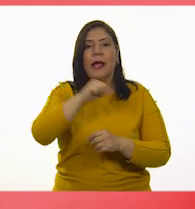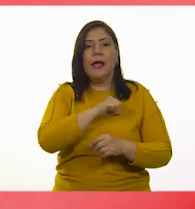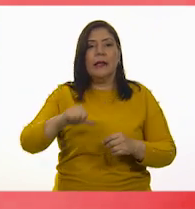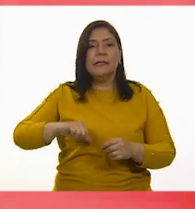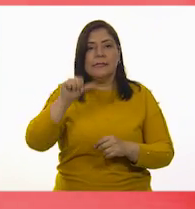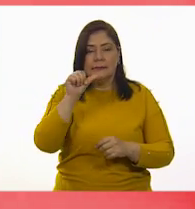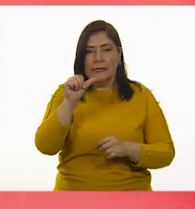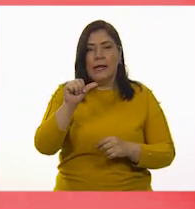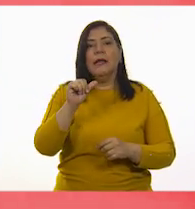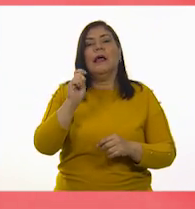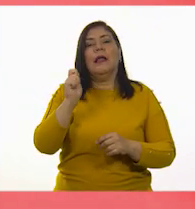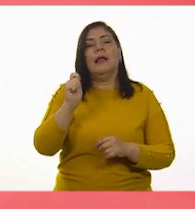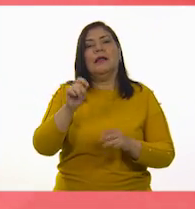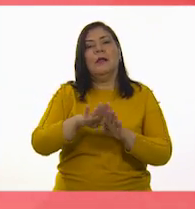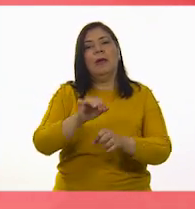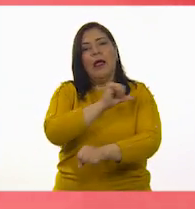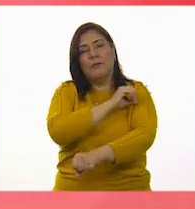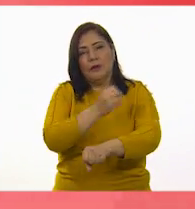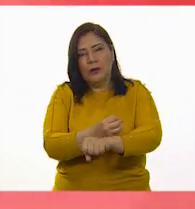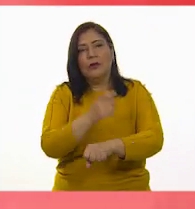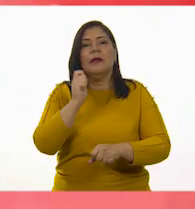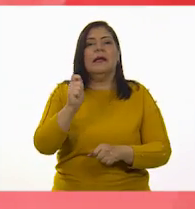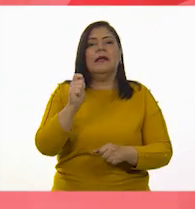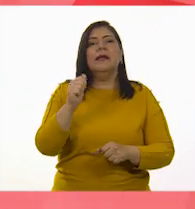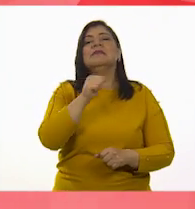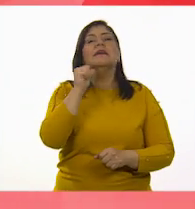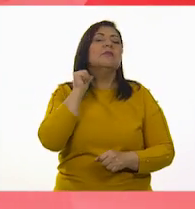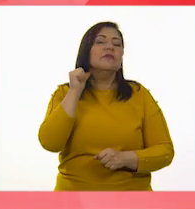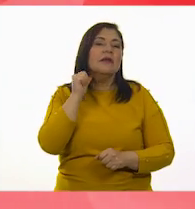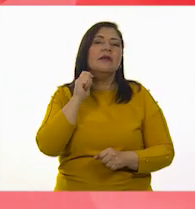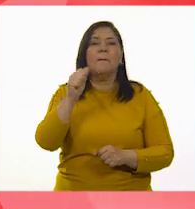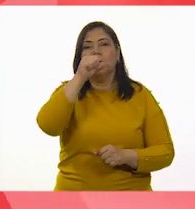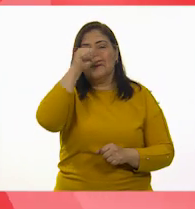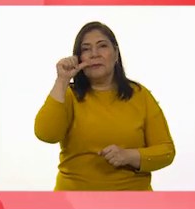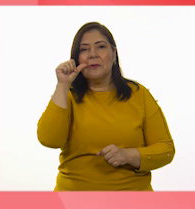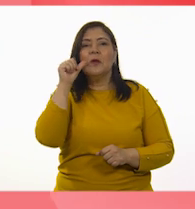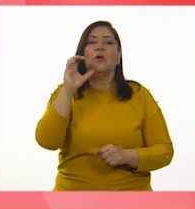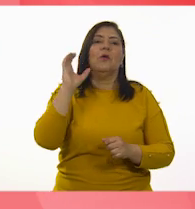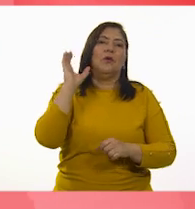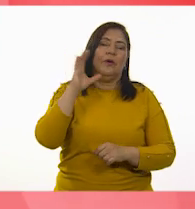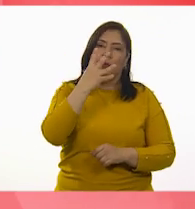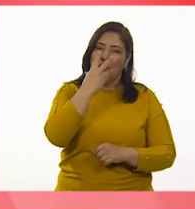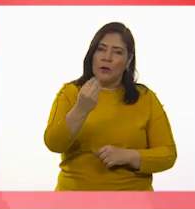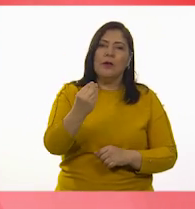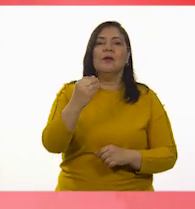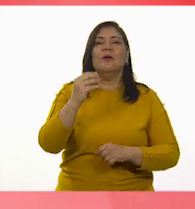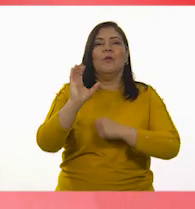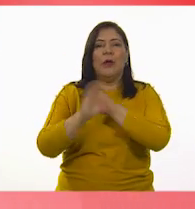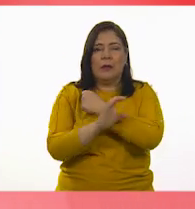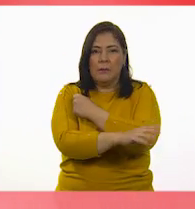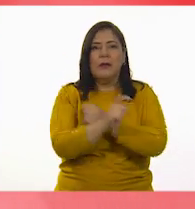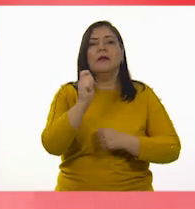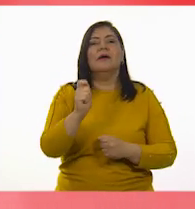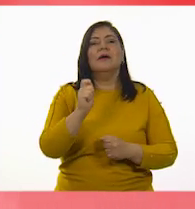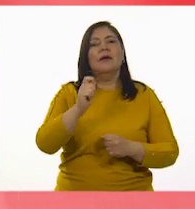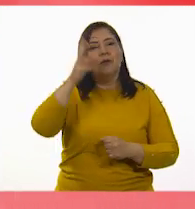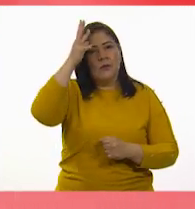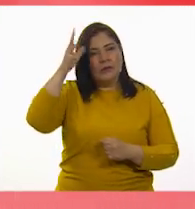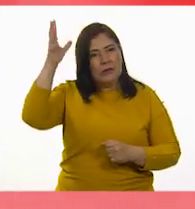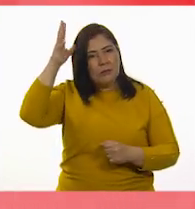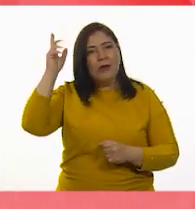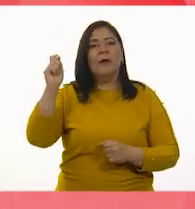Obregón, Azcapotzalco, Benito Juárez, Coyoacán, Coajimalpa, Cuauhtémoc, Gustavo A.